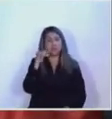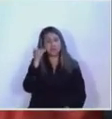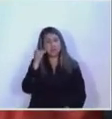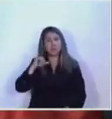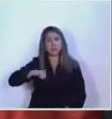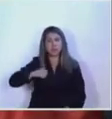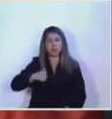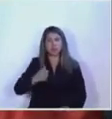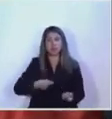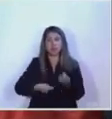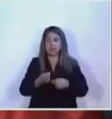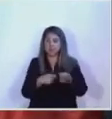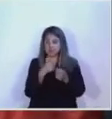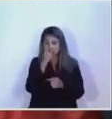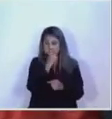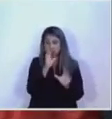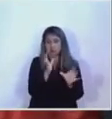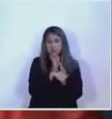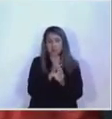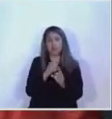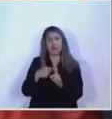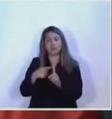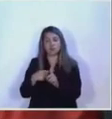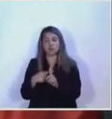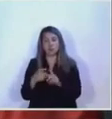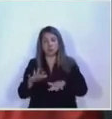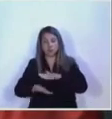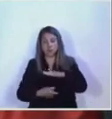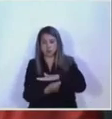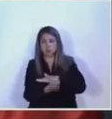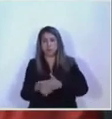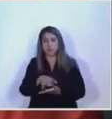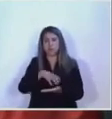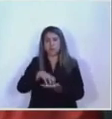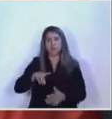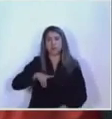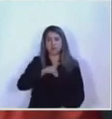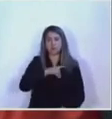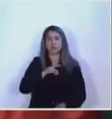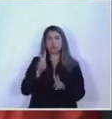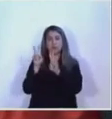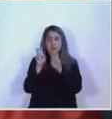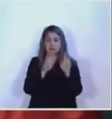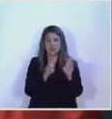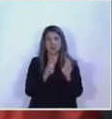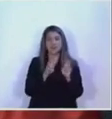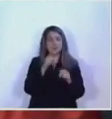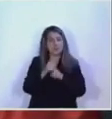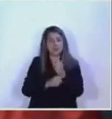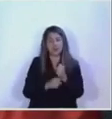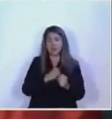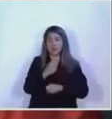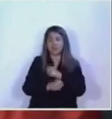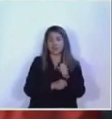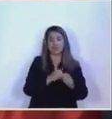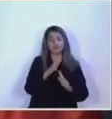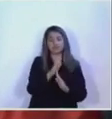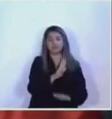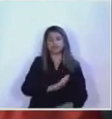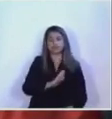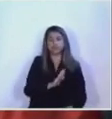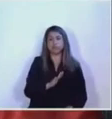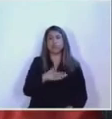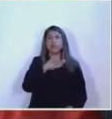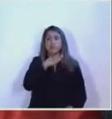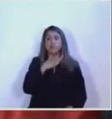adolescentes, narcotráfico y violencia, corrupción y abusos, barrios dignos y temas que llevan años sin resolver, como la deuda